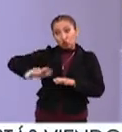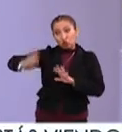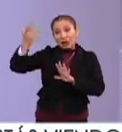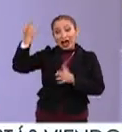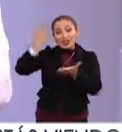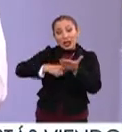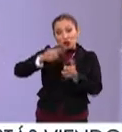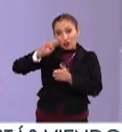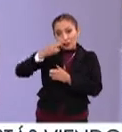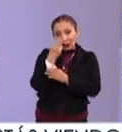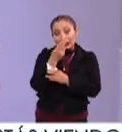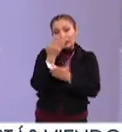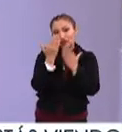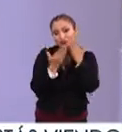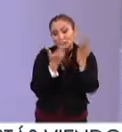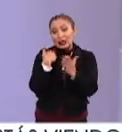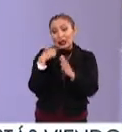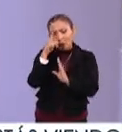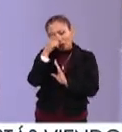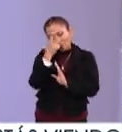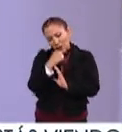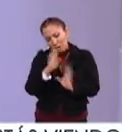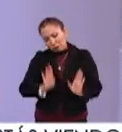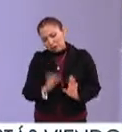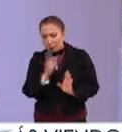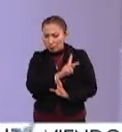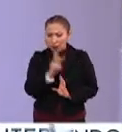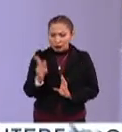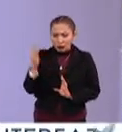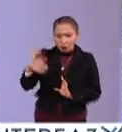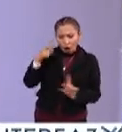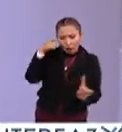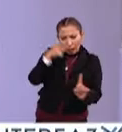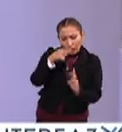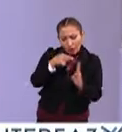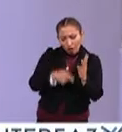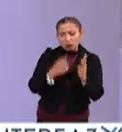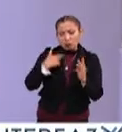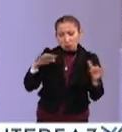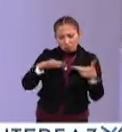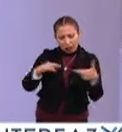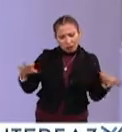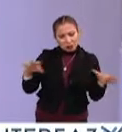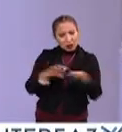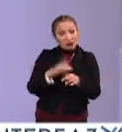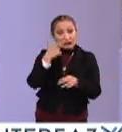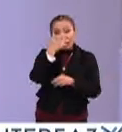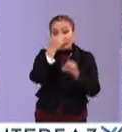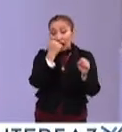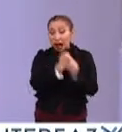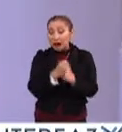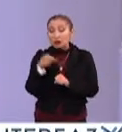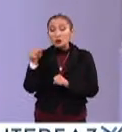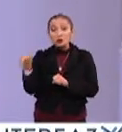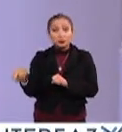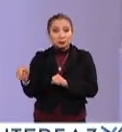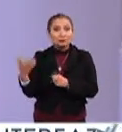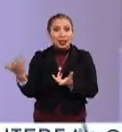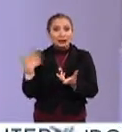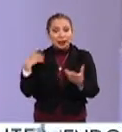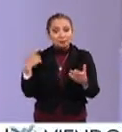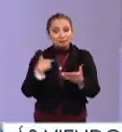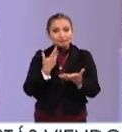las universidades. Y dado que tenemos un perfil similar en cuanto a la búsqueda de objetivos, hemos tenido una relación ya por 7 años que